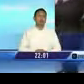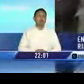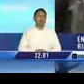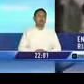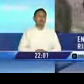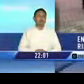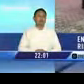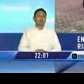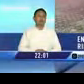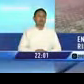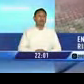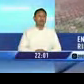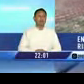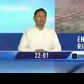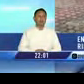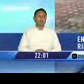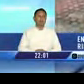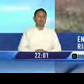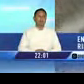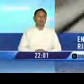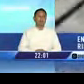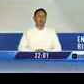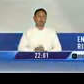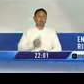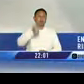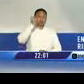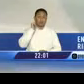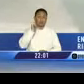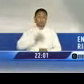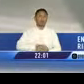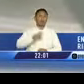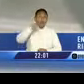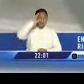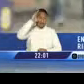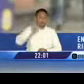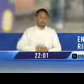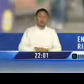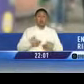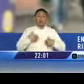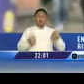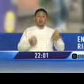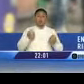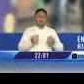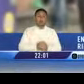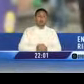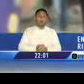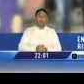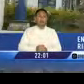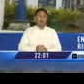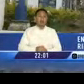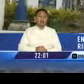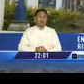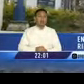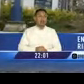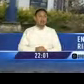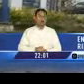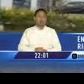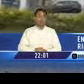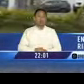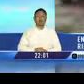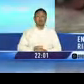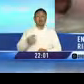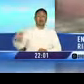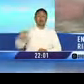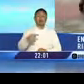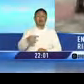Todo habría empezado cuando la policía detuvo la marcha de un vehículo en el que viajaban varios jóvenes. Un motorizado denunció que el conductor le impactó y prefirió